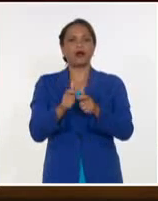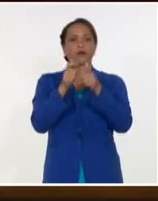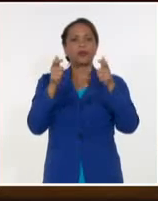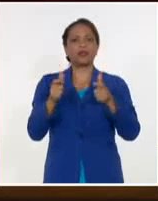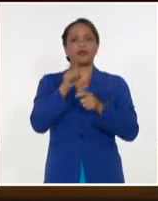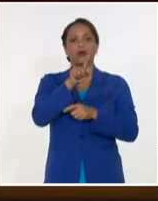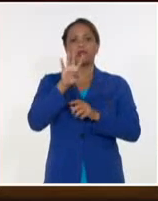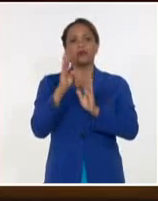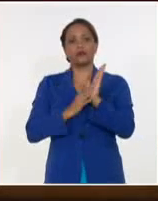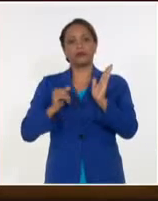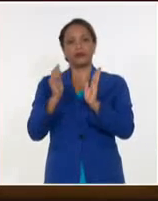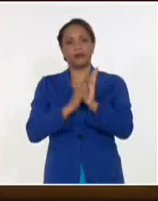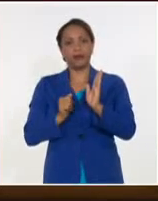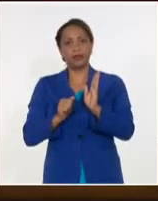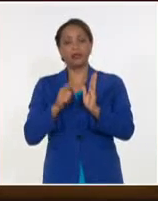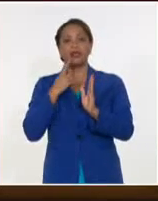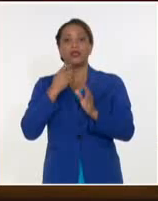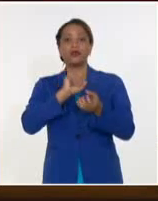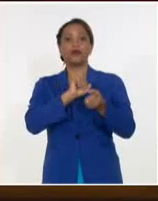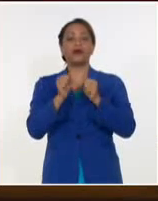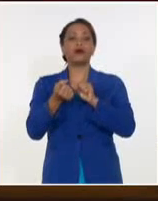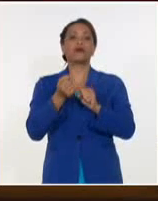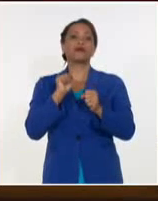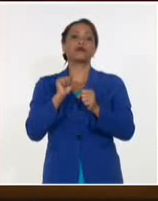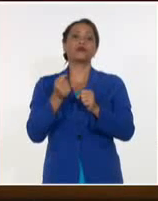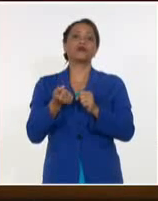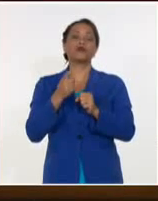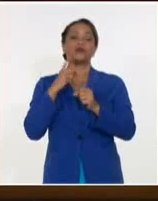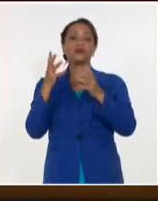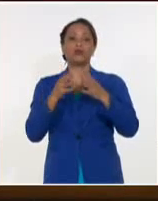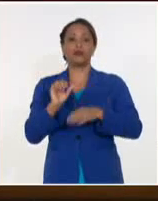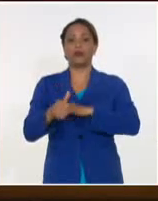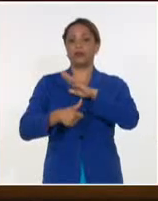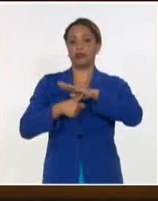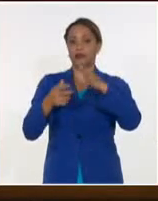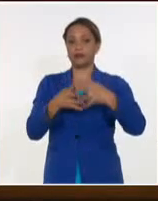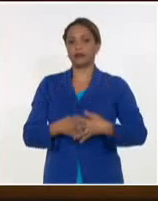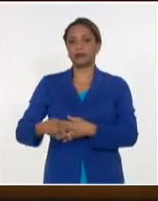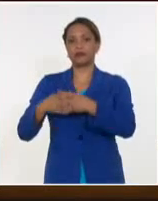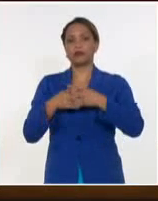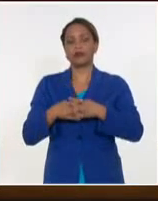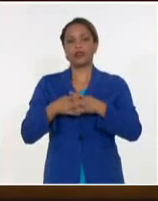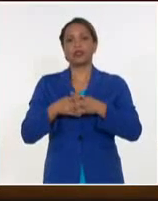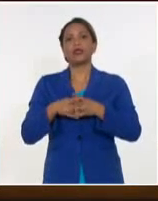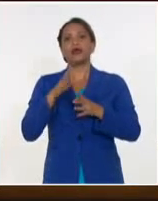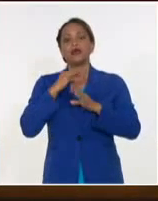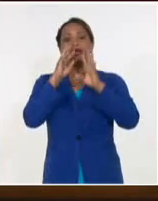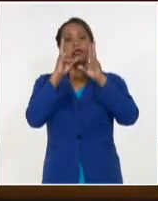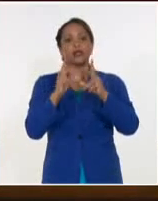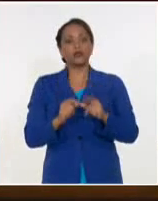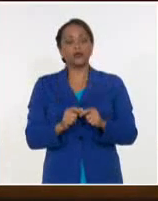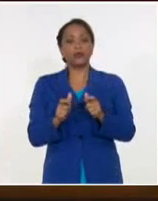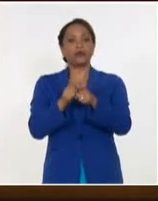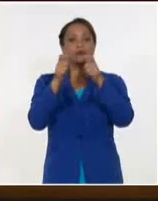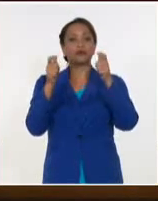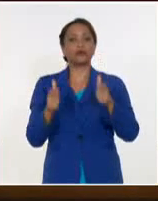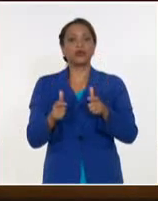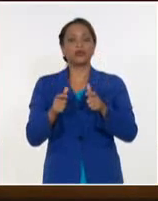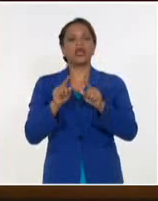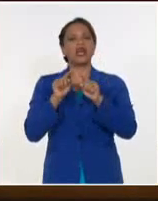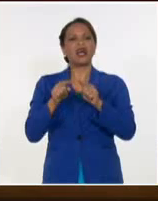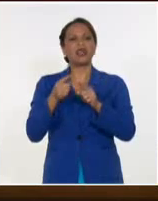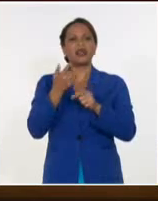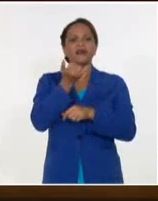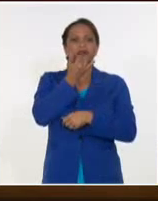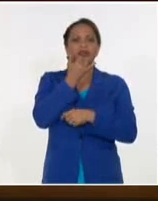14 meses de una administración como la de Biden, detrás del número enorme pero inerte, hay niñas